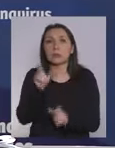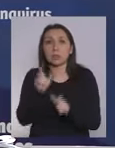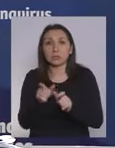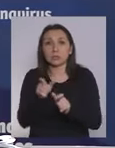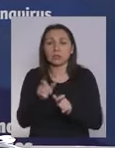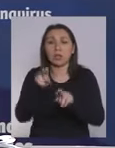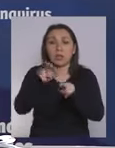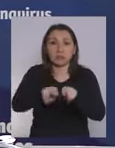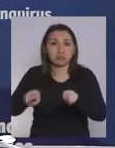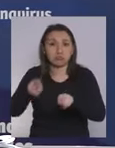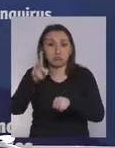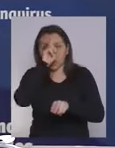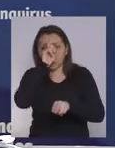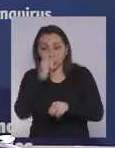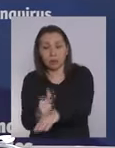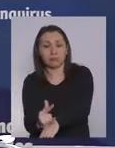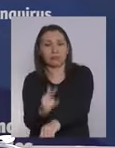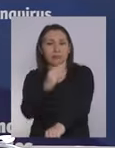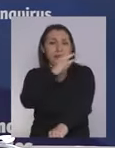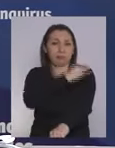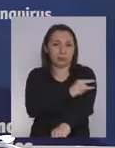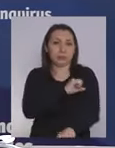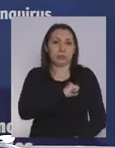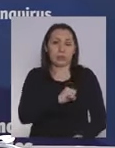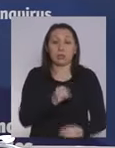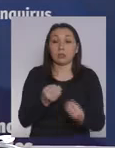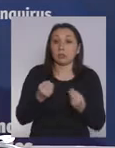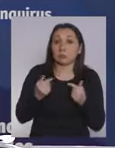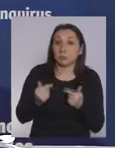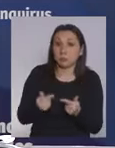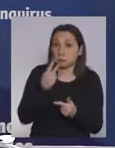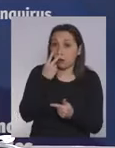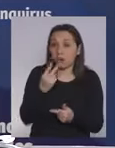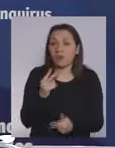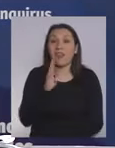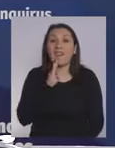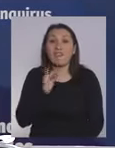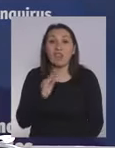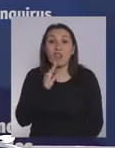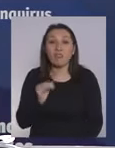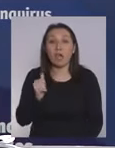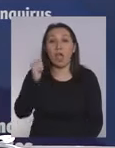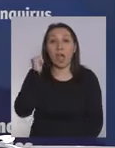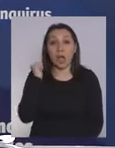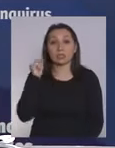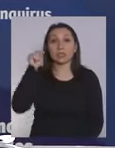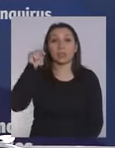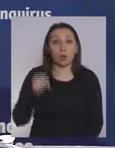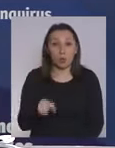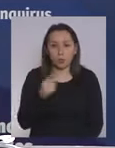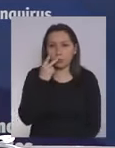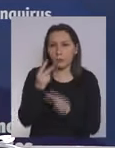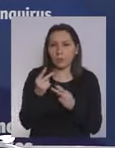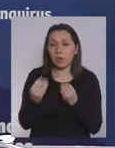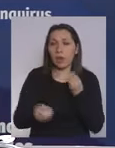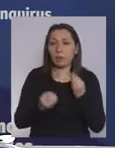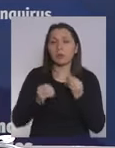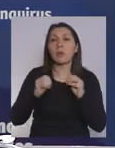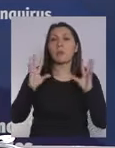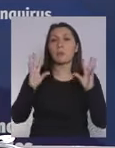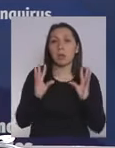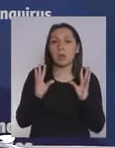pacientes de todas maneras en bío bío afortunadamente entre ayer y hoy ha ocurrido una